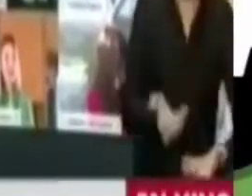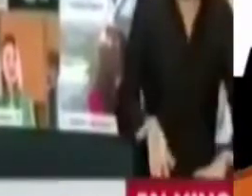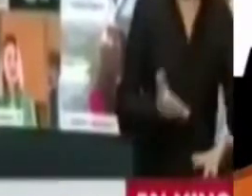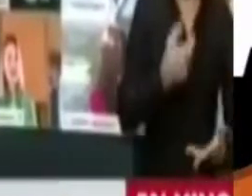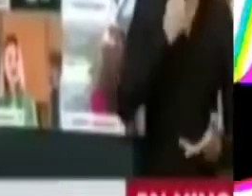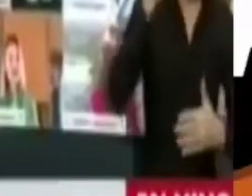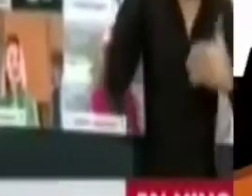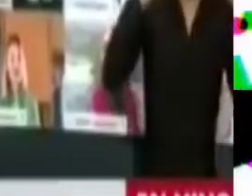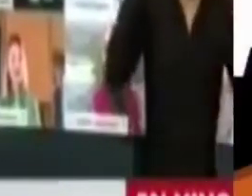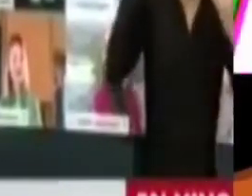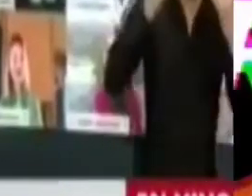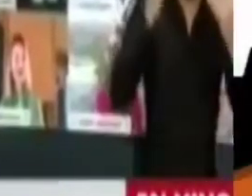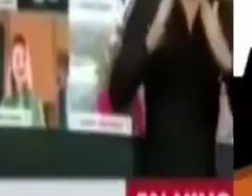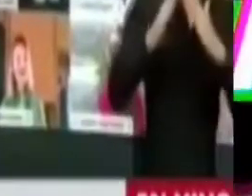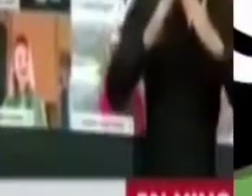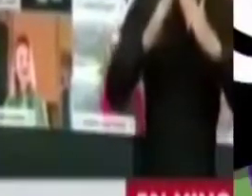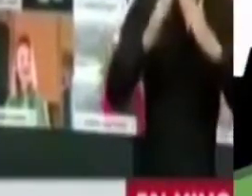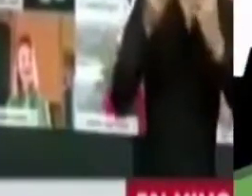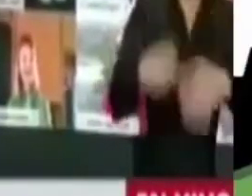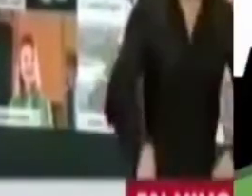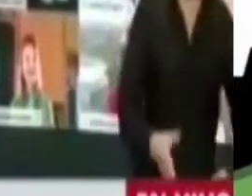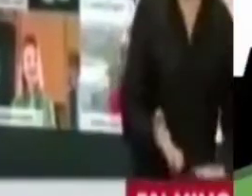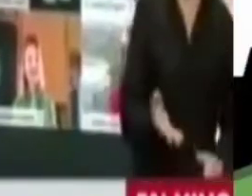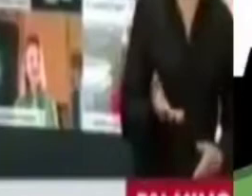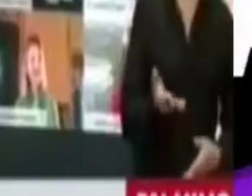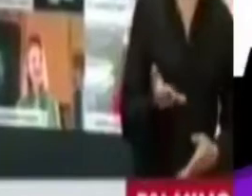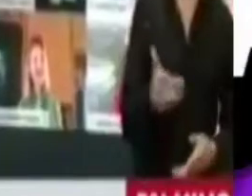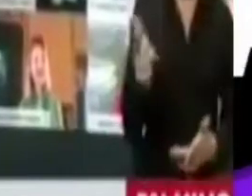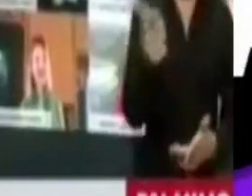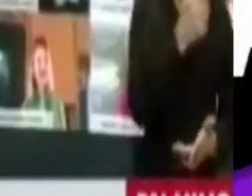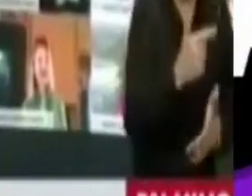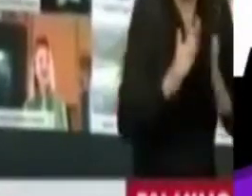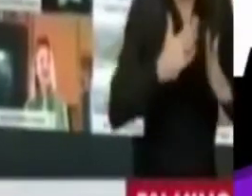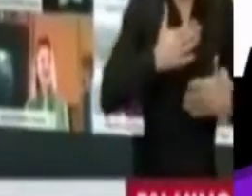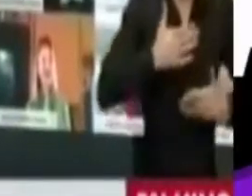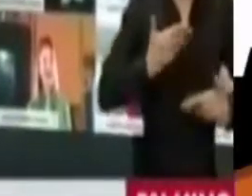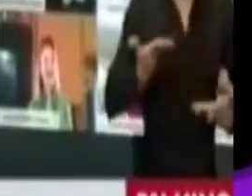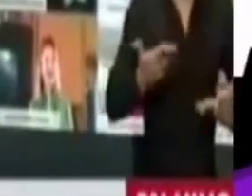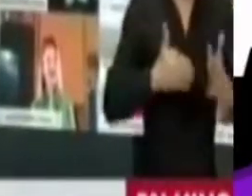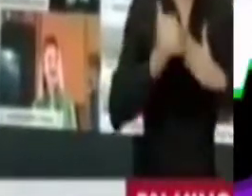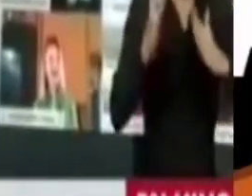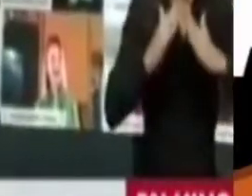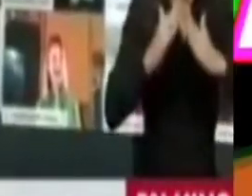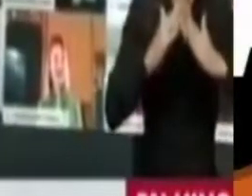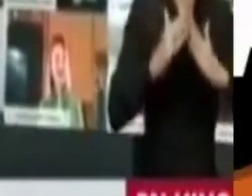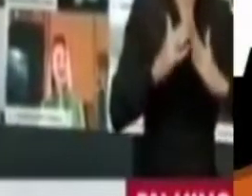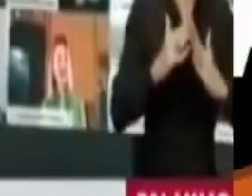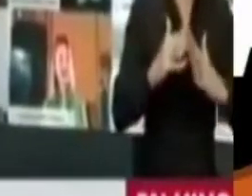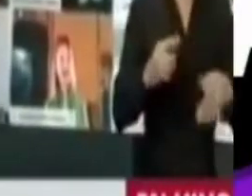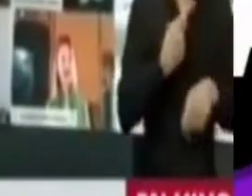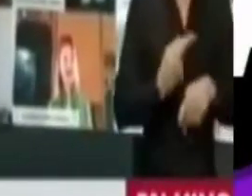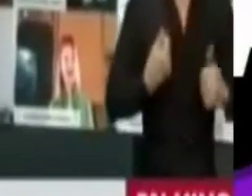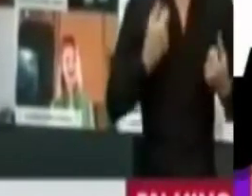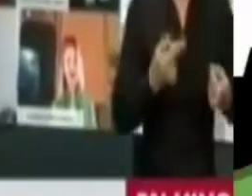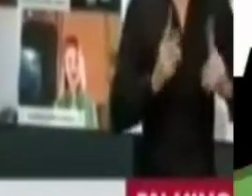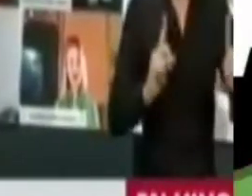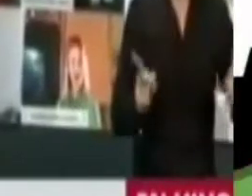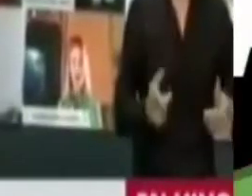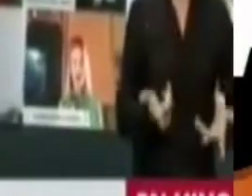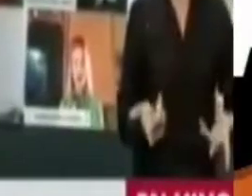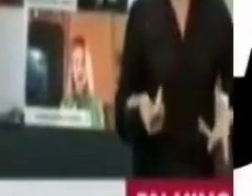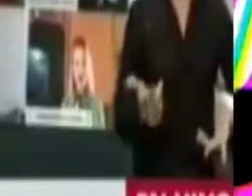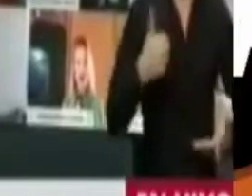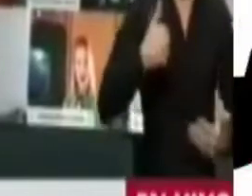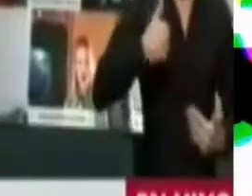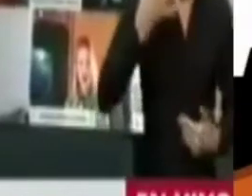alegría y uno recorría las calles y la verdad que había música, se daban serenatas. Y al otro día había,